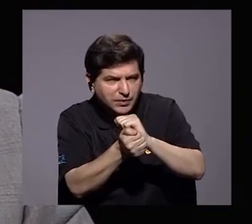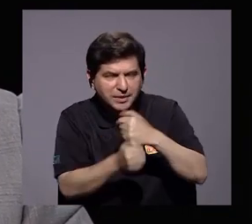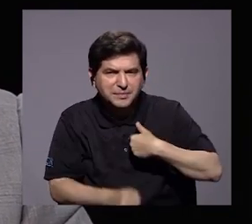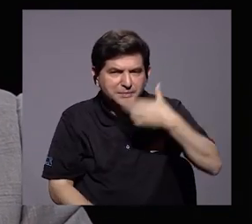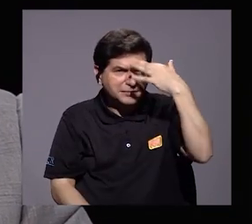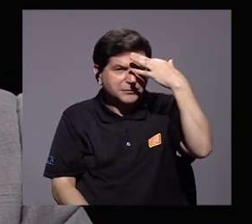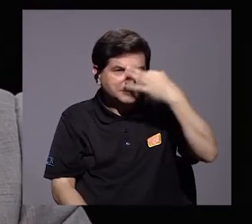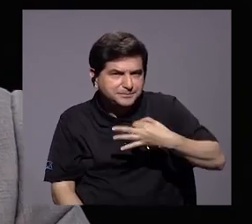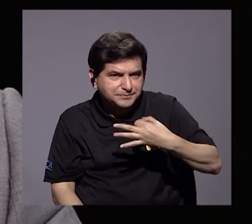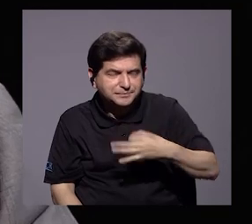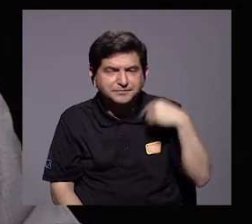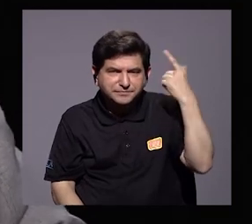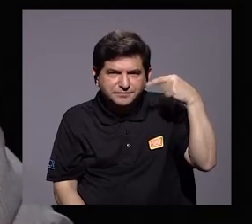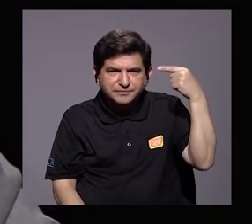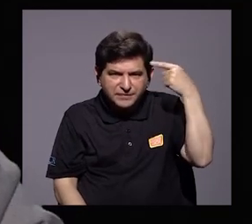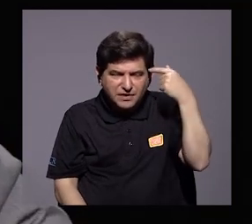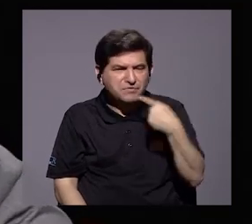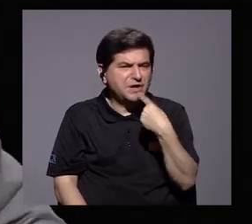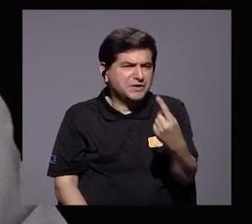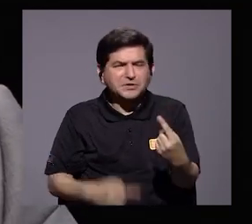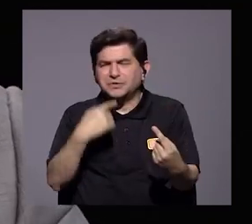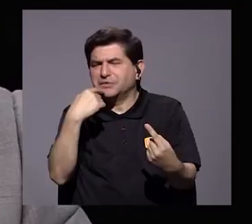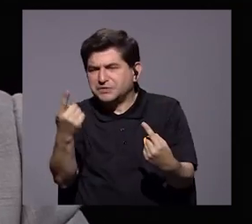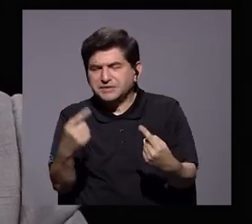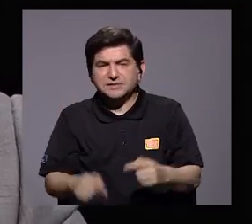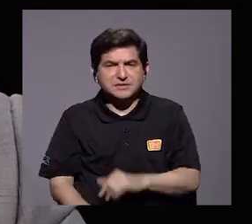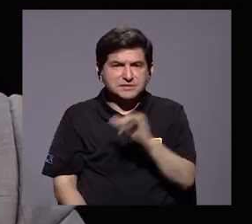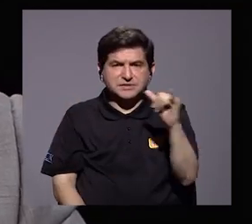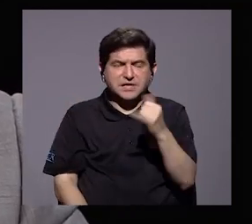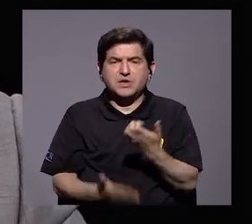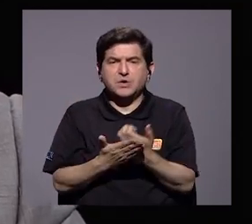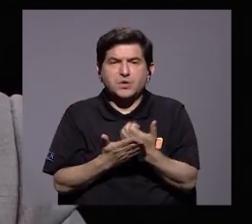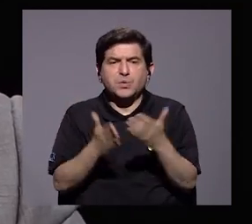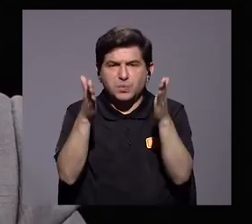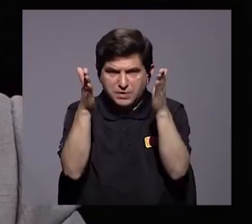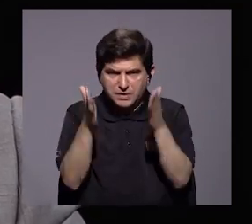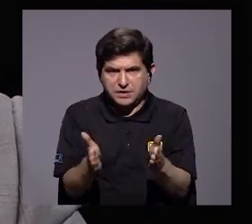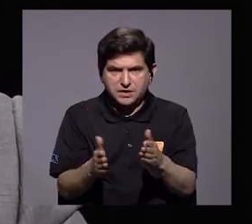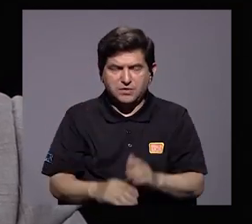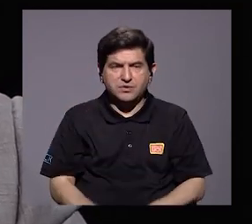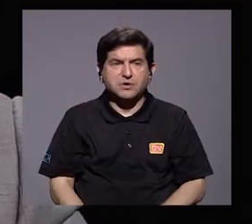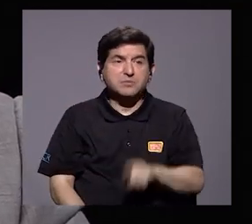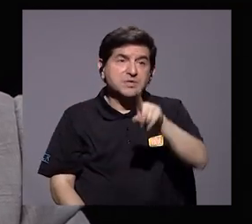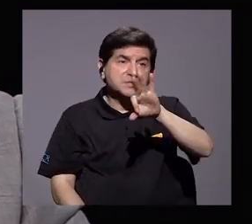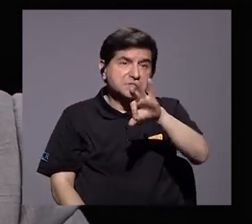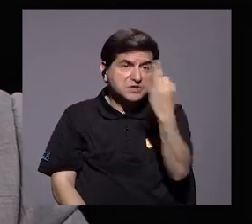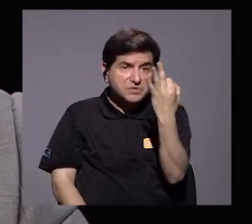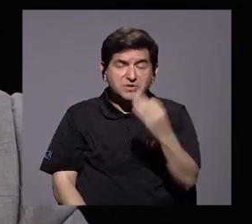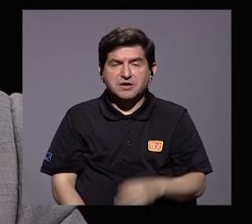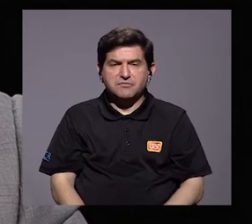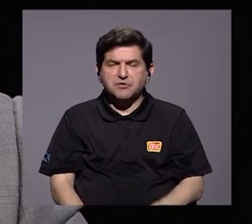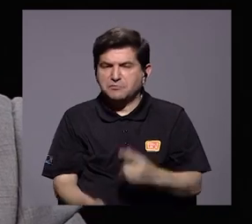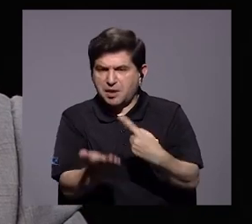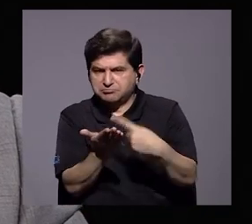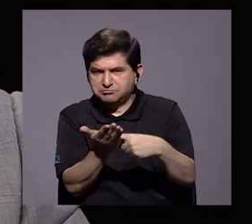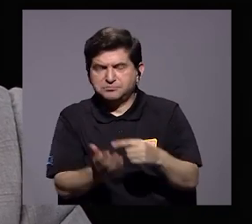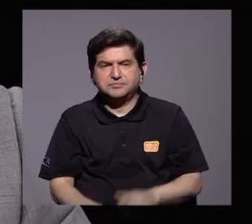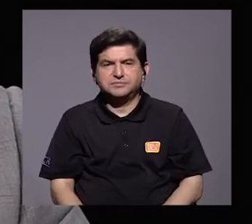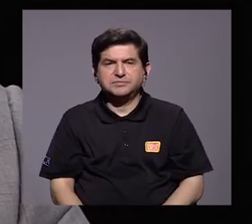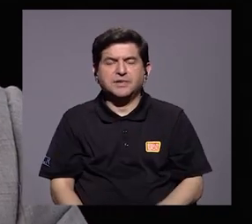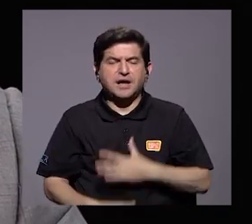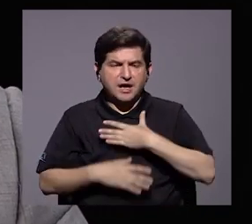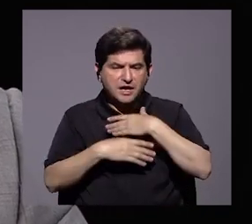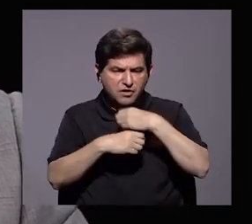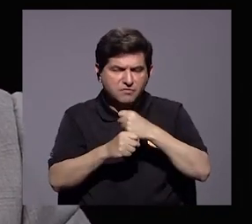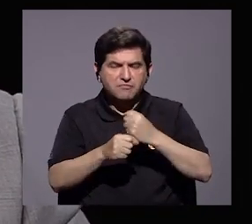me parece que el gobierno dice mucho y que también algunos economistas de algún modo lo pone mucho sobre la mesa que hay